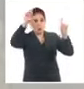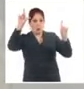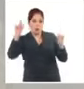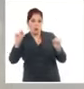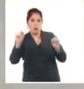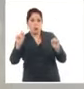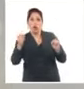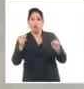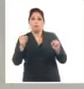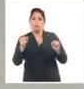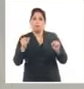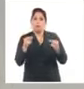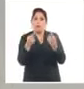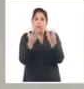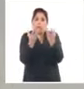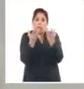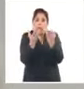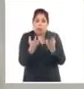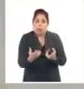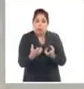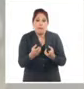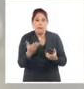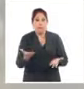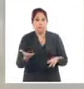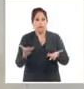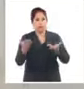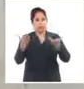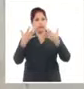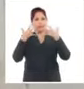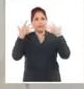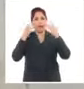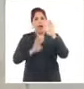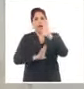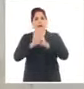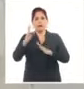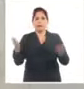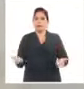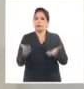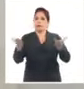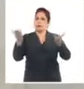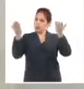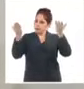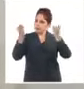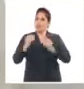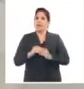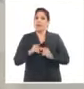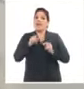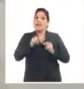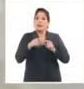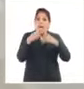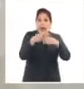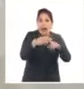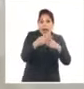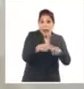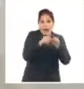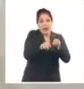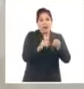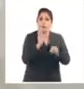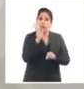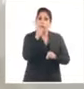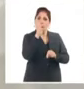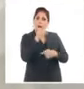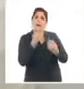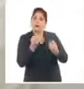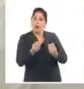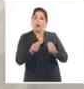y focos precarios, significa que va avanzando en el desarrollo. Y eso es un objetivo de desarrollo sostenible